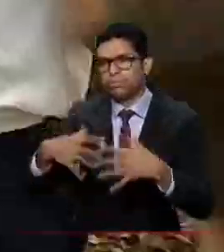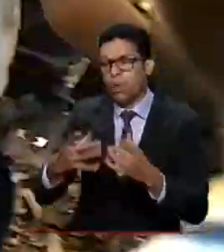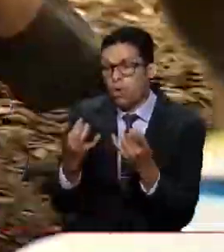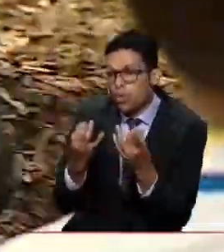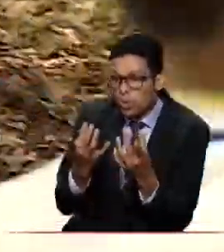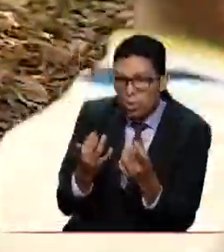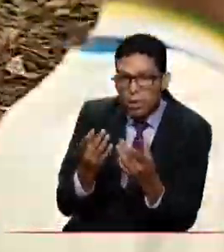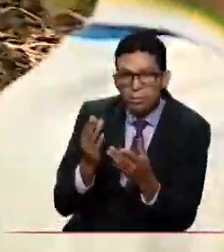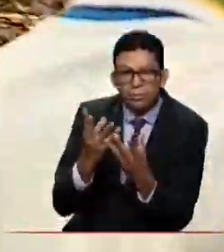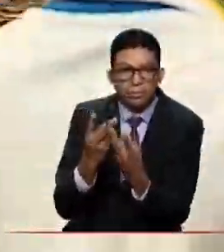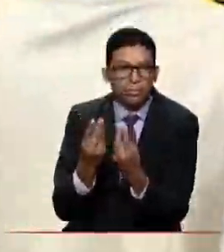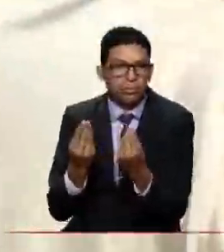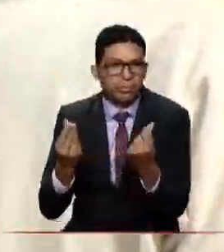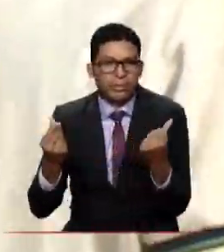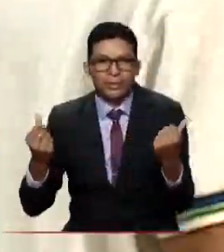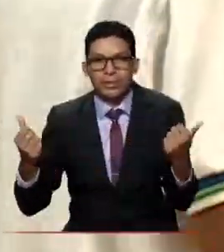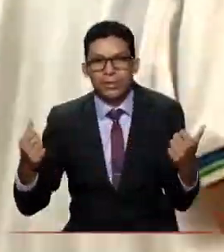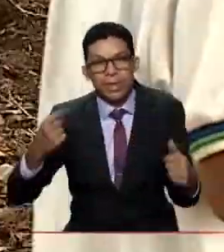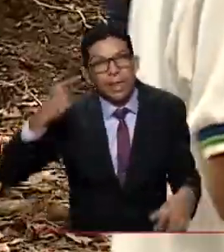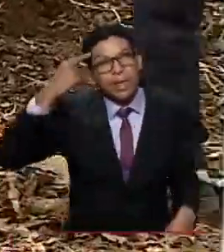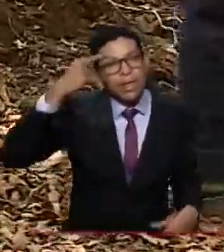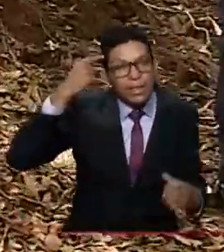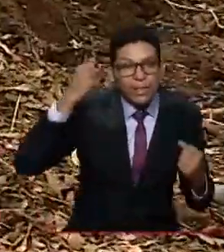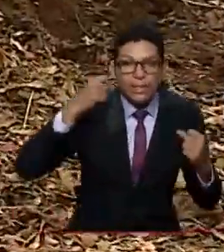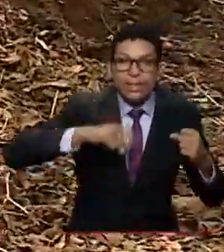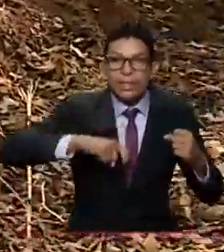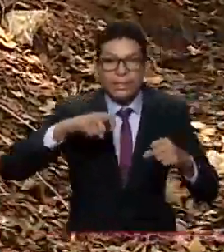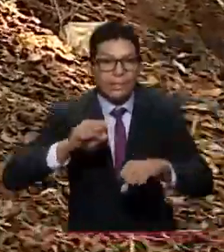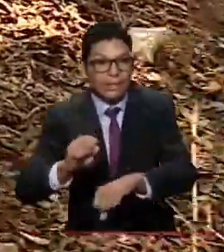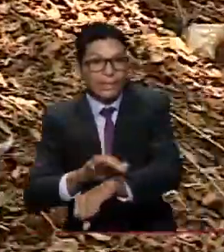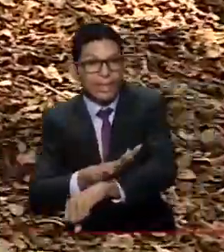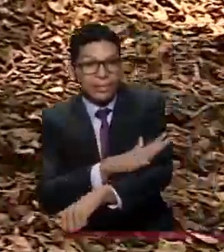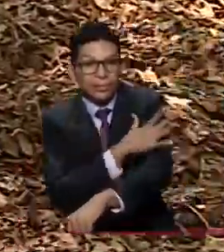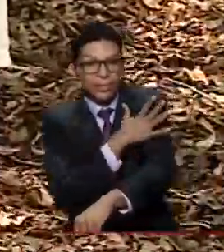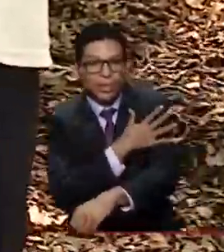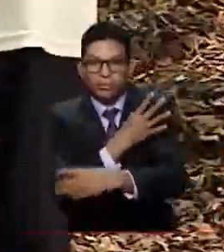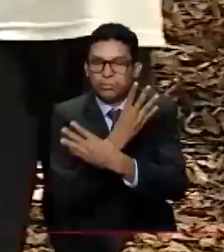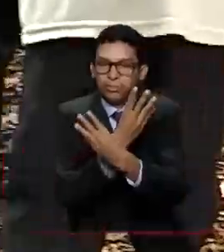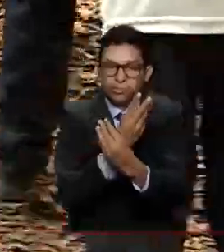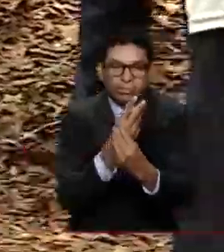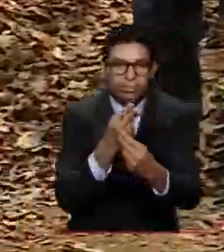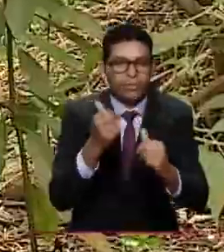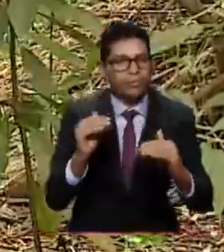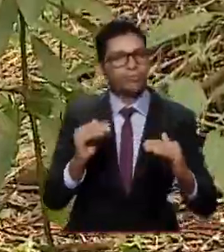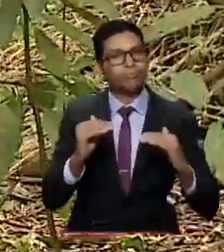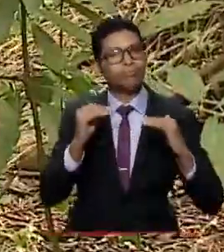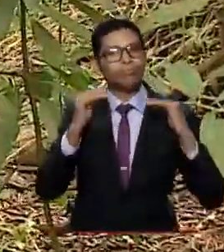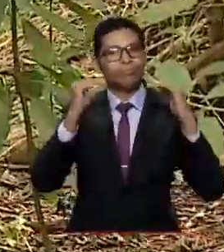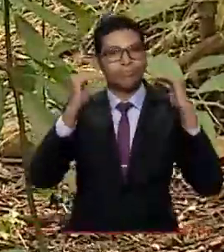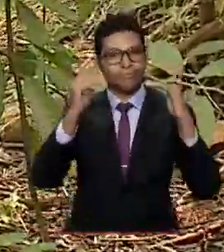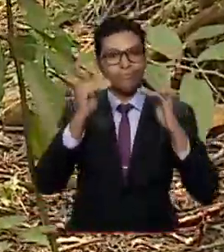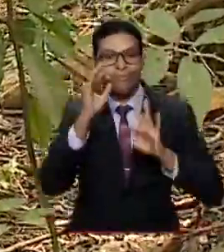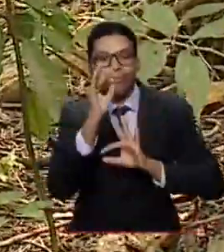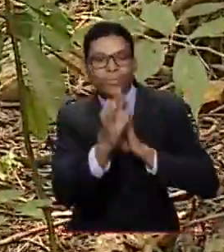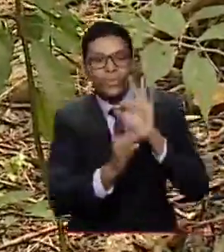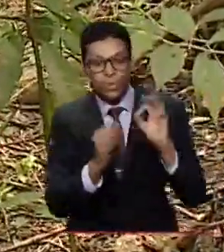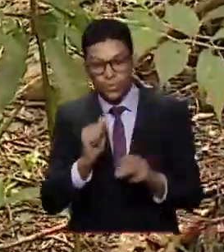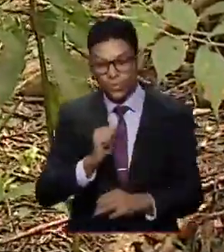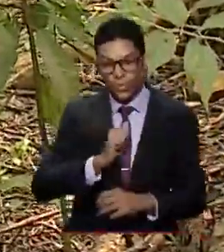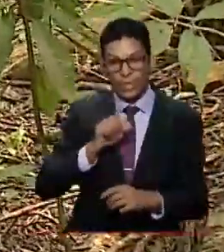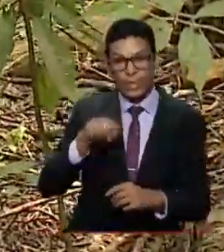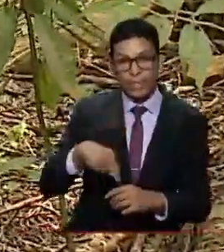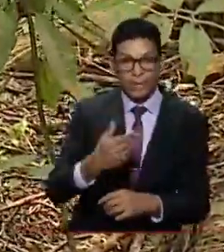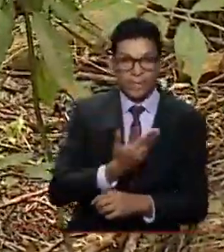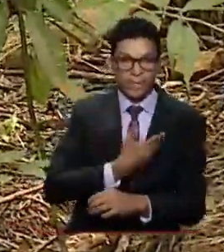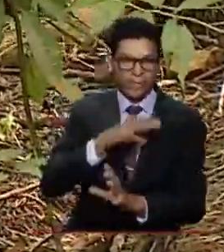dolores, trascienden todas sus necesidades emocionales hacia lo que tiene que ver con el cuidado de sí y el cuidado de la